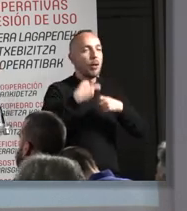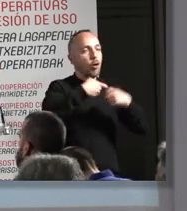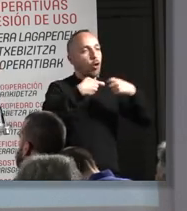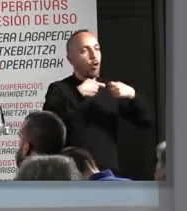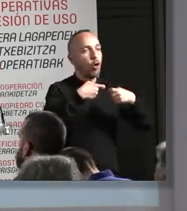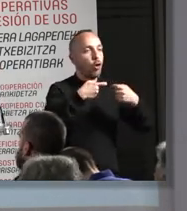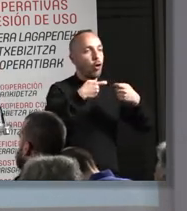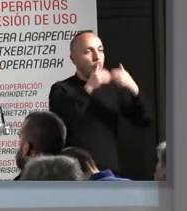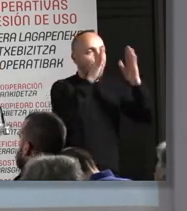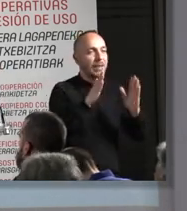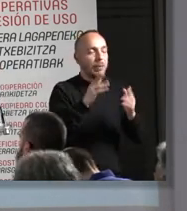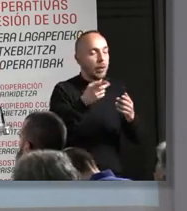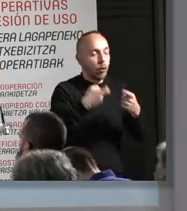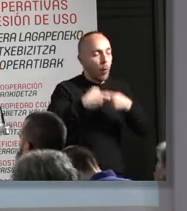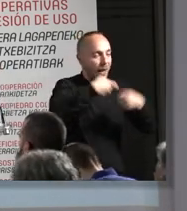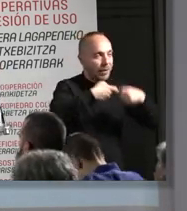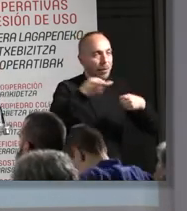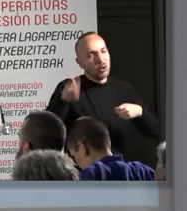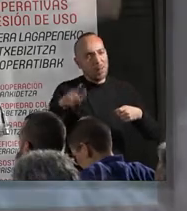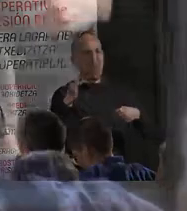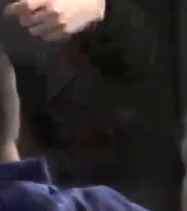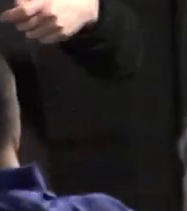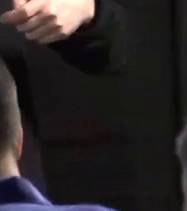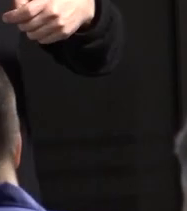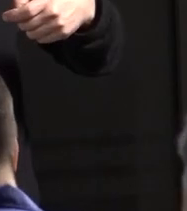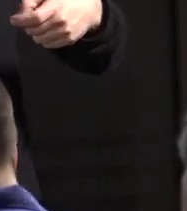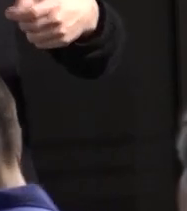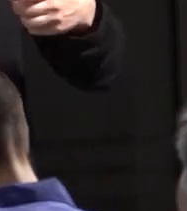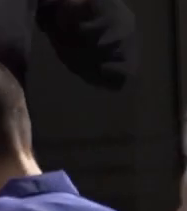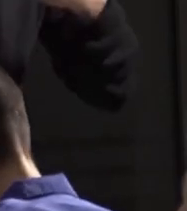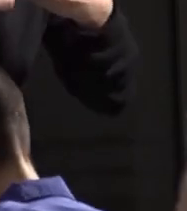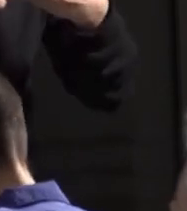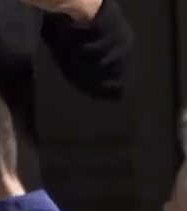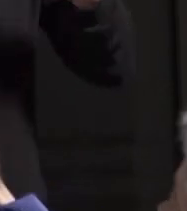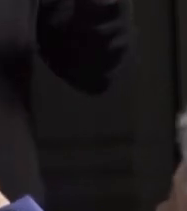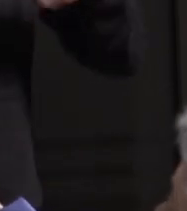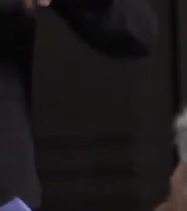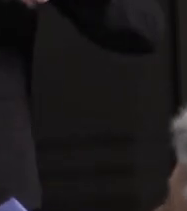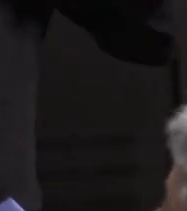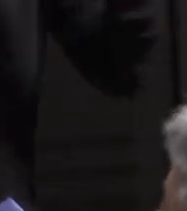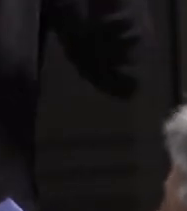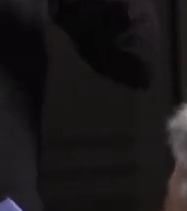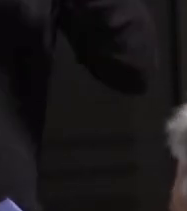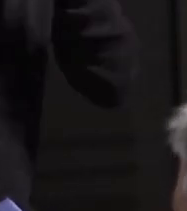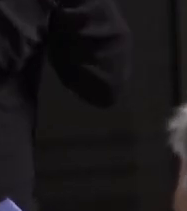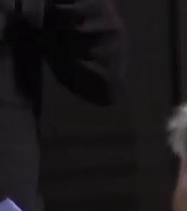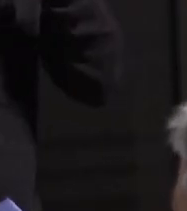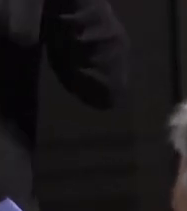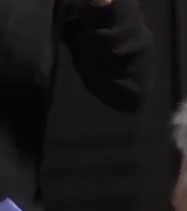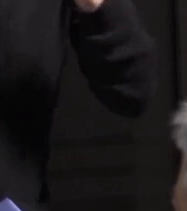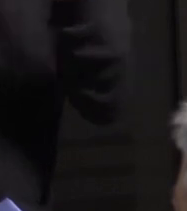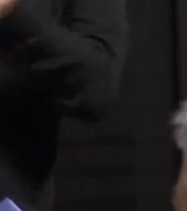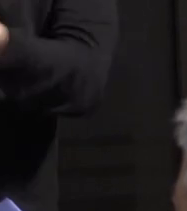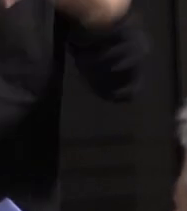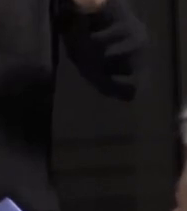está FIARE, por ejemplo, hay fundaciones, etc. Bueno, es una mesa participativa de poner foco, de hacer las cosas